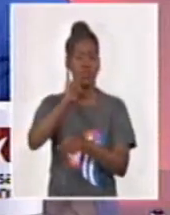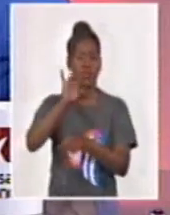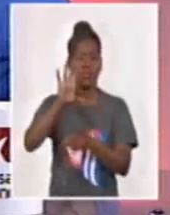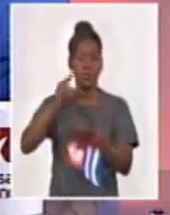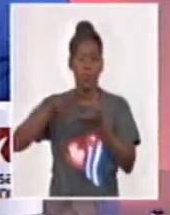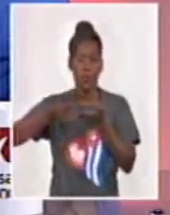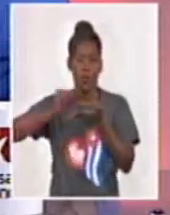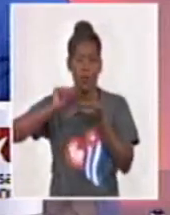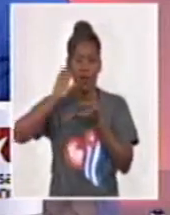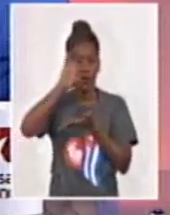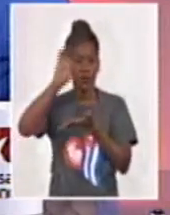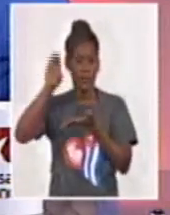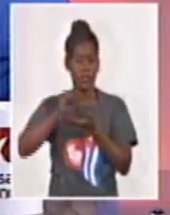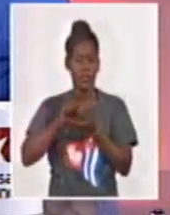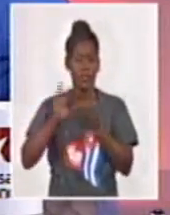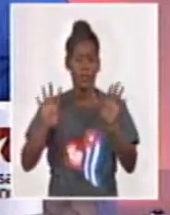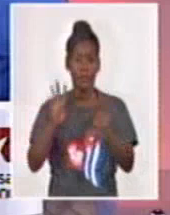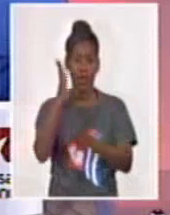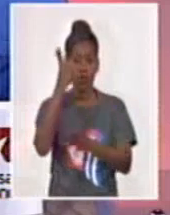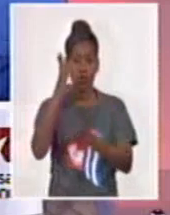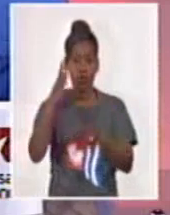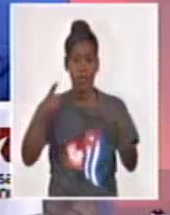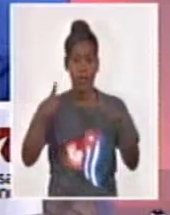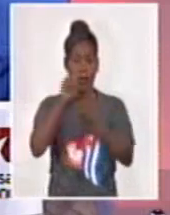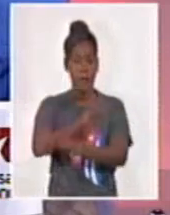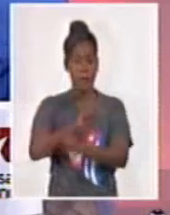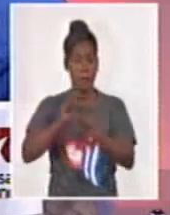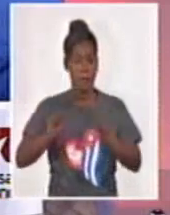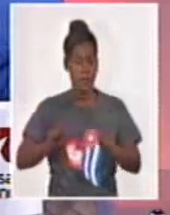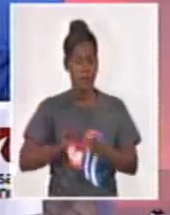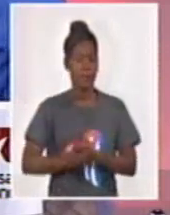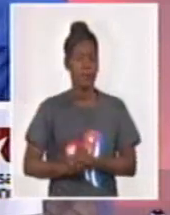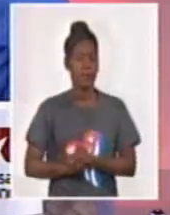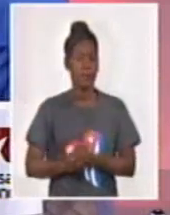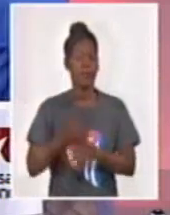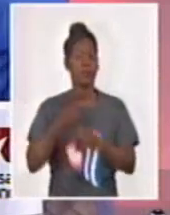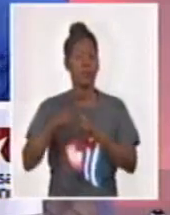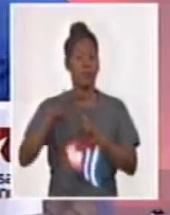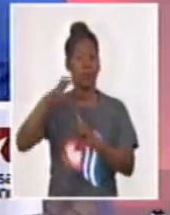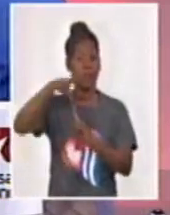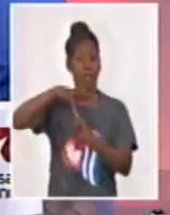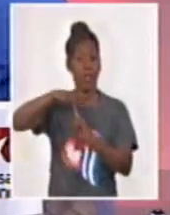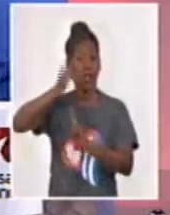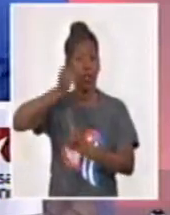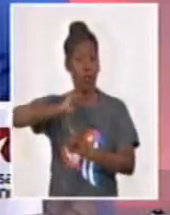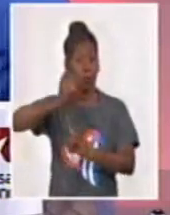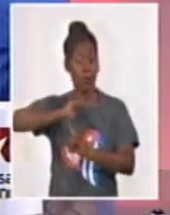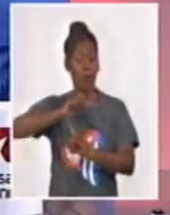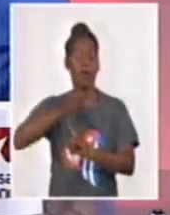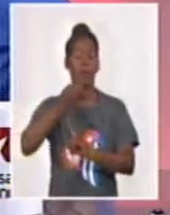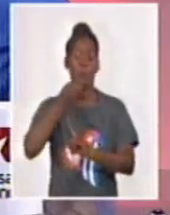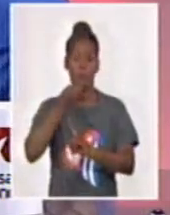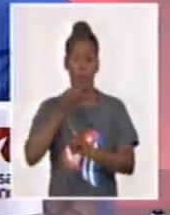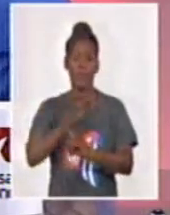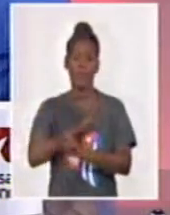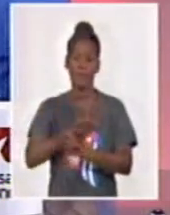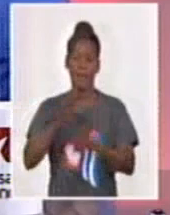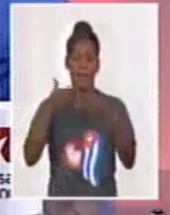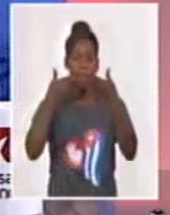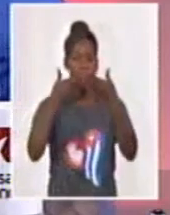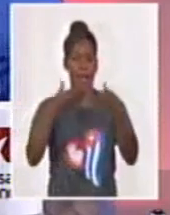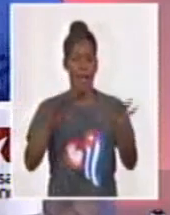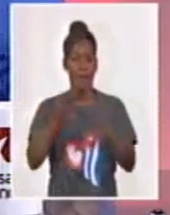cafeterías, 14 pizzerías, y estamos hablando también de la heladería Coperia, ¿por qué no? También va a prestar este servicio, incluso en el